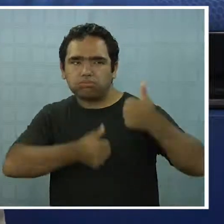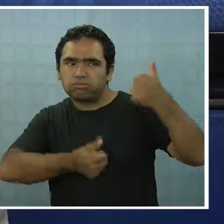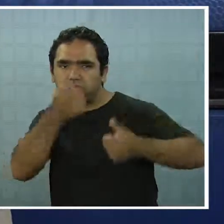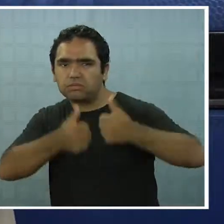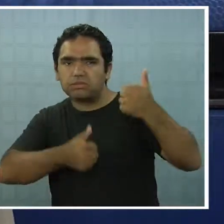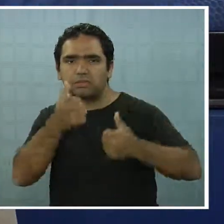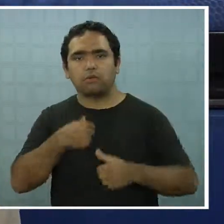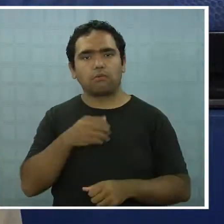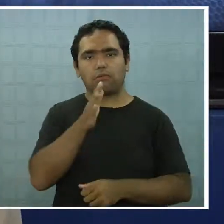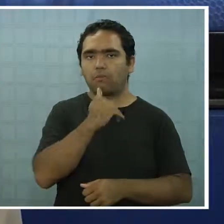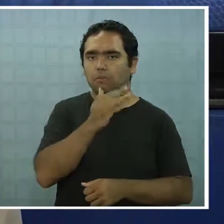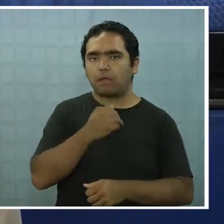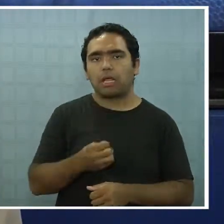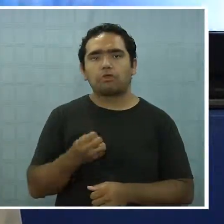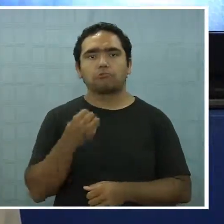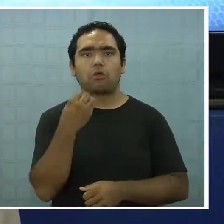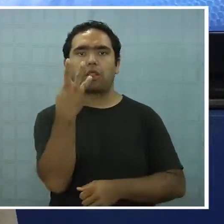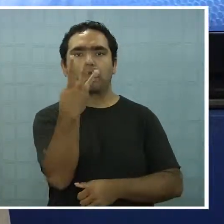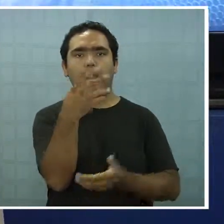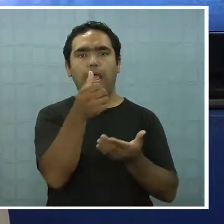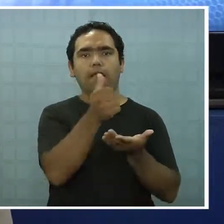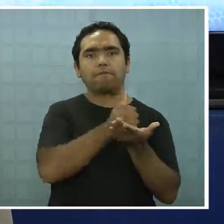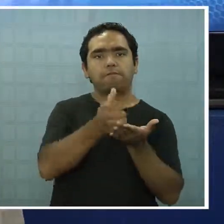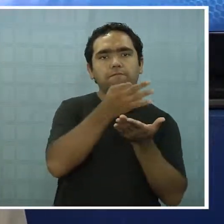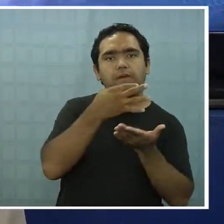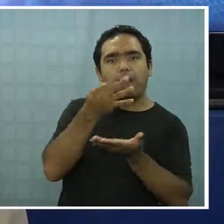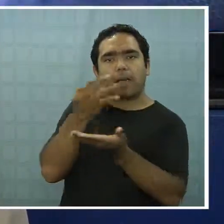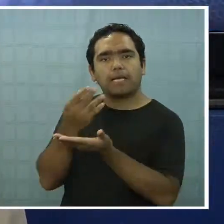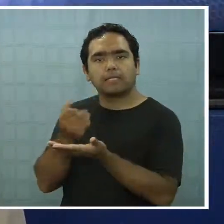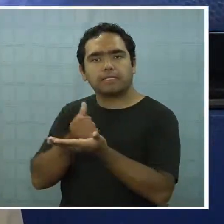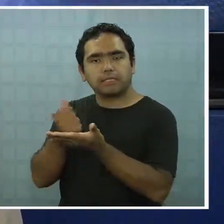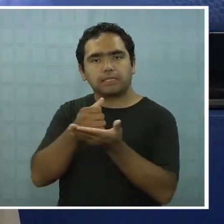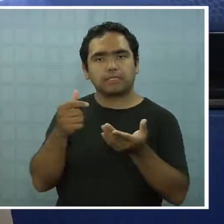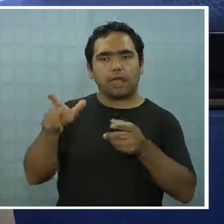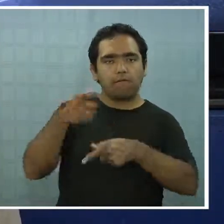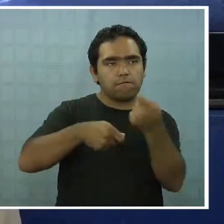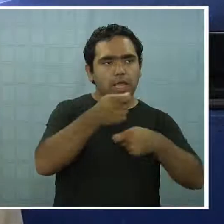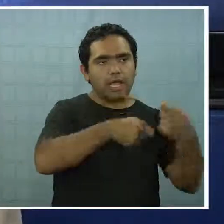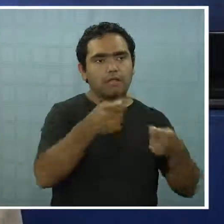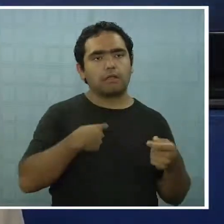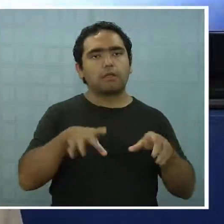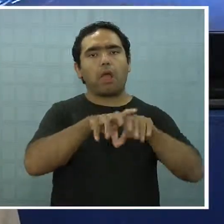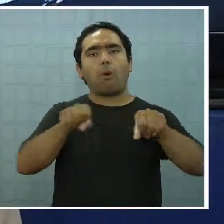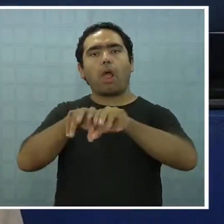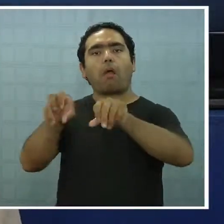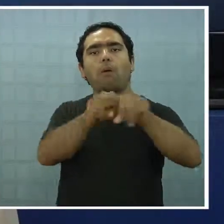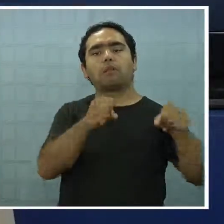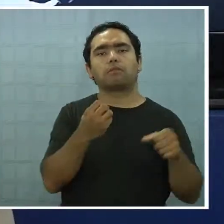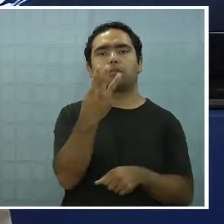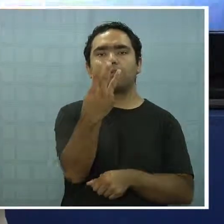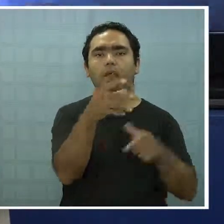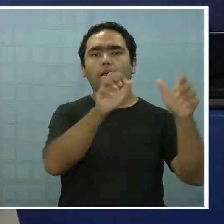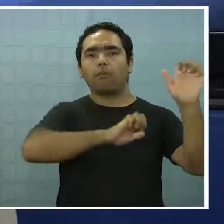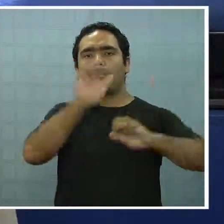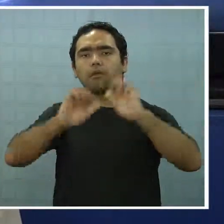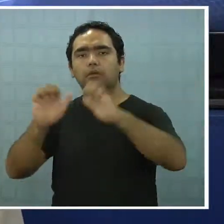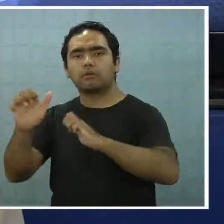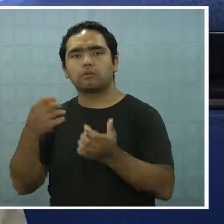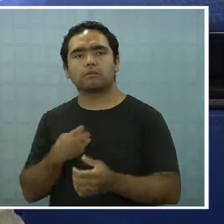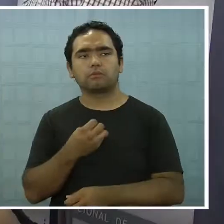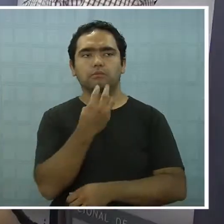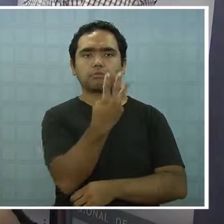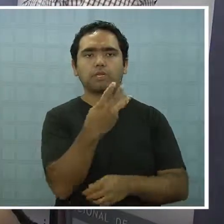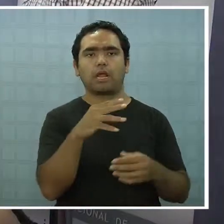ve que son 3 grandes cadenas de farmacia, por poner un ejemplo, se ponen de acuerdo, ¿verdad? Y dicen ya el precio de remedio es tanto, o siempre son 3